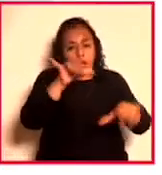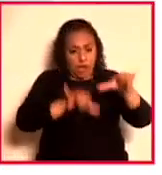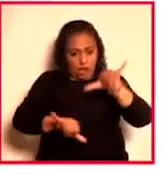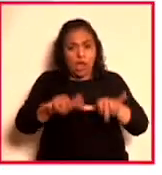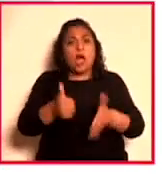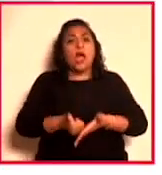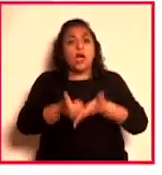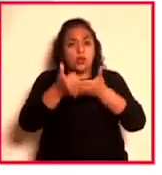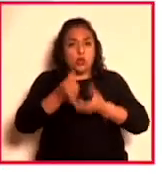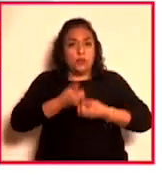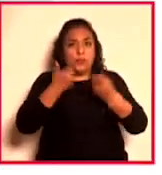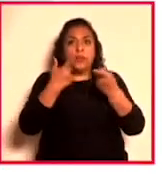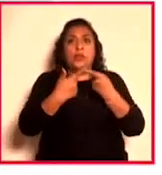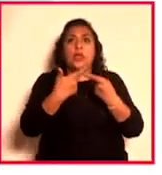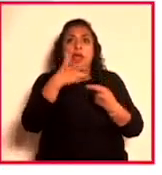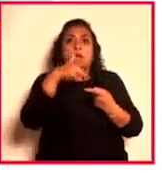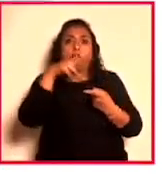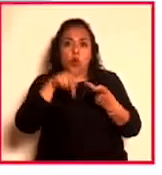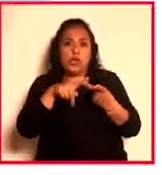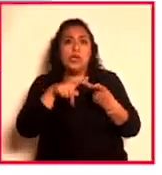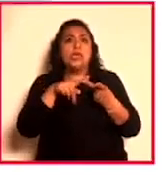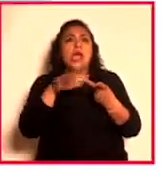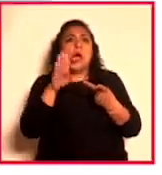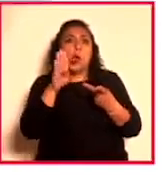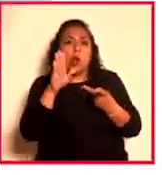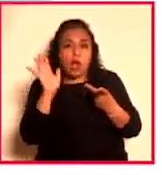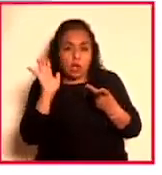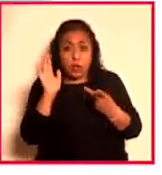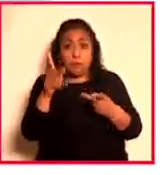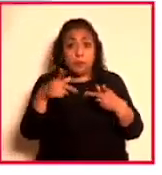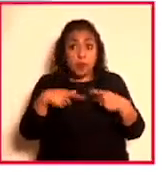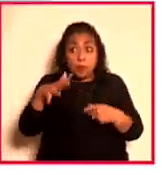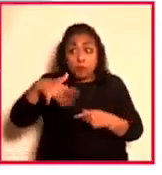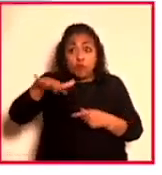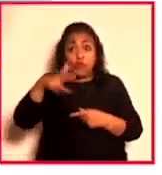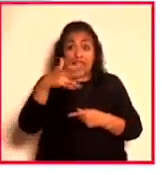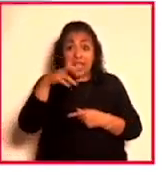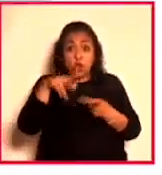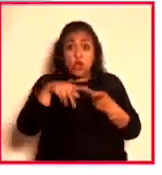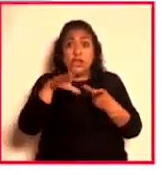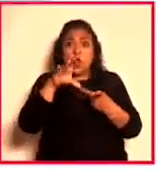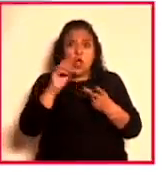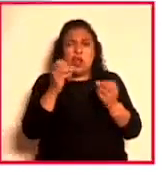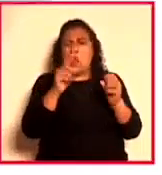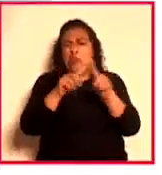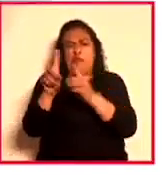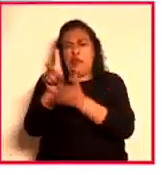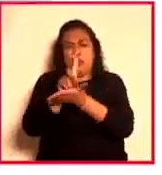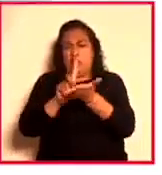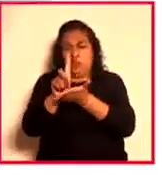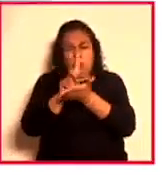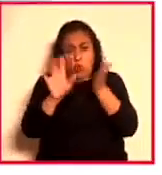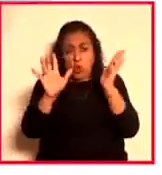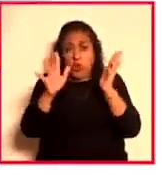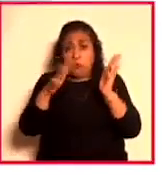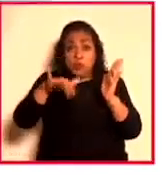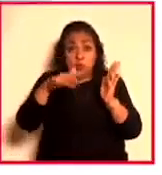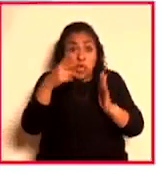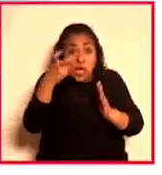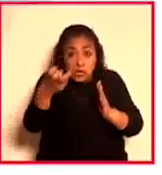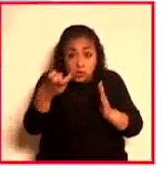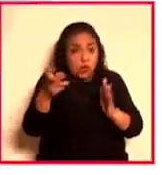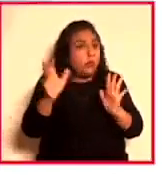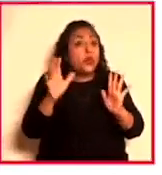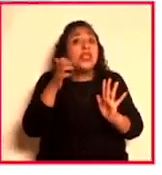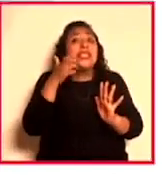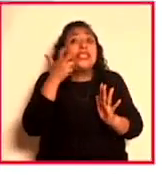como la heroína y como la cocaína. La gente cuando busca heroína, cocaína o muchas drogas duras, no está buscando esas drogas, está buscando